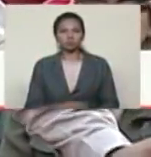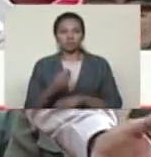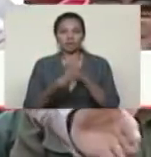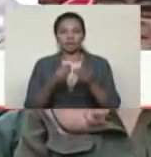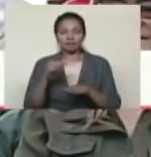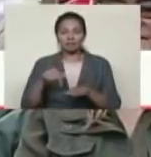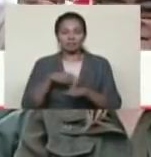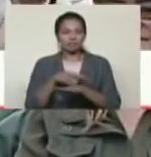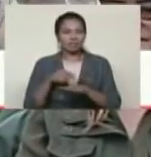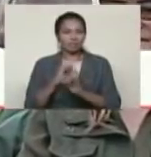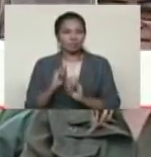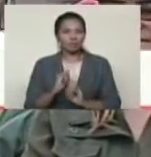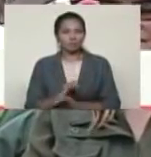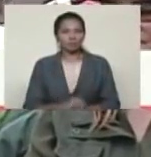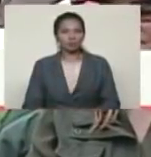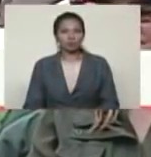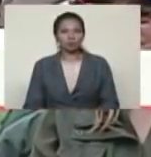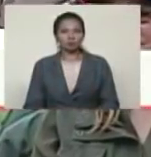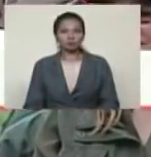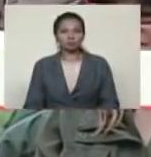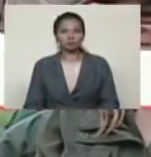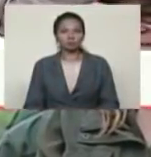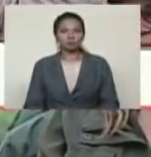tiempo, que aún